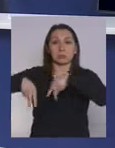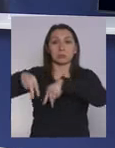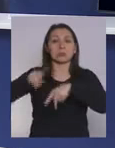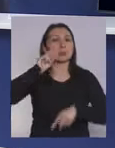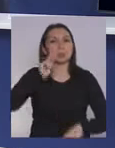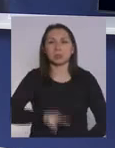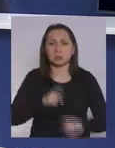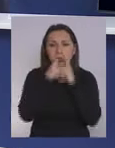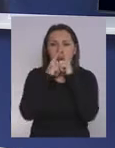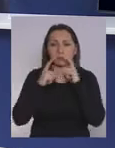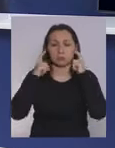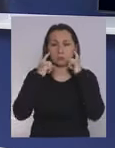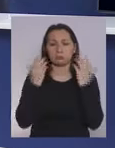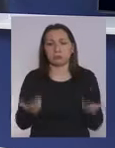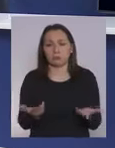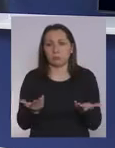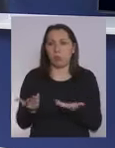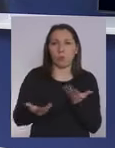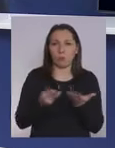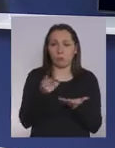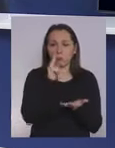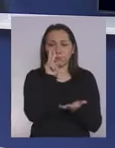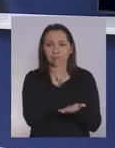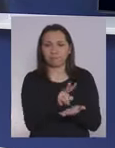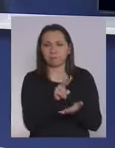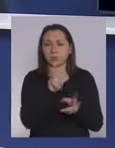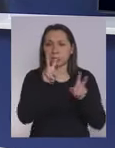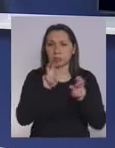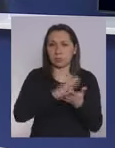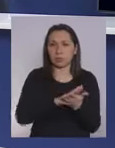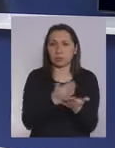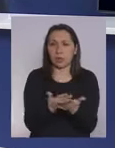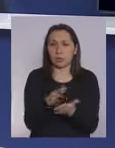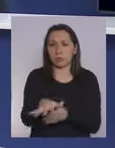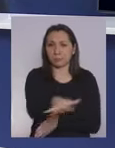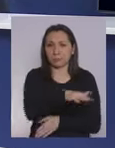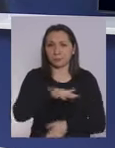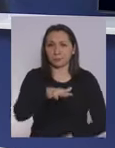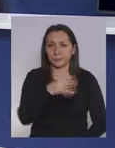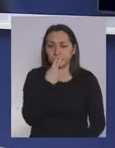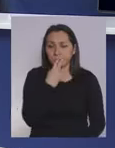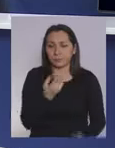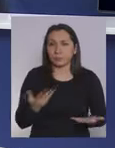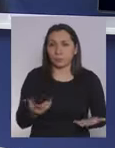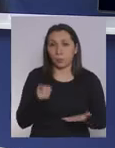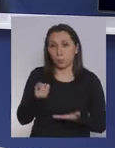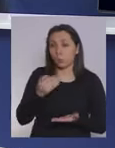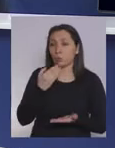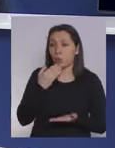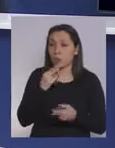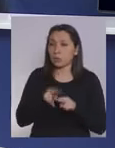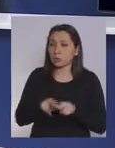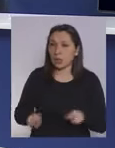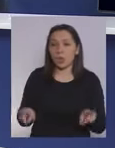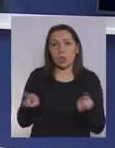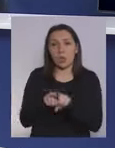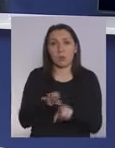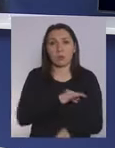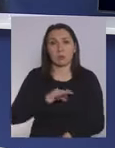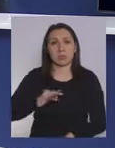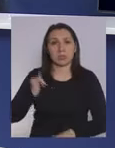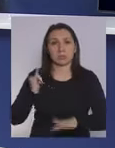sin usar mascarilla como analiza desde el punto de vista sanitario esa situación y también si usted también está tranquilo al igual que el